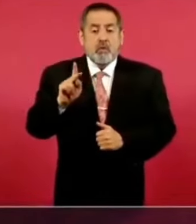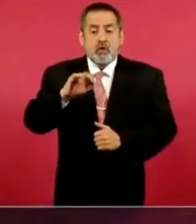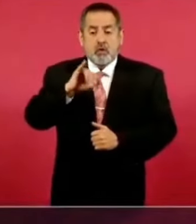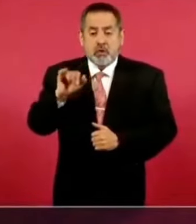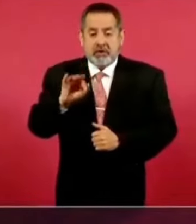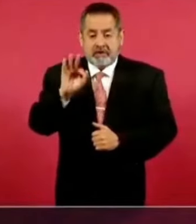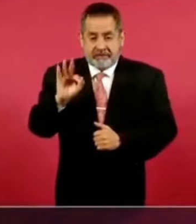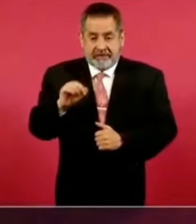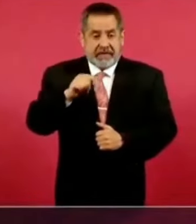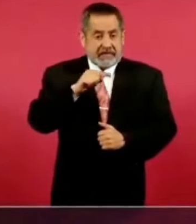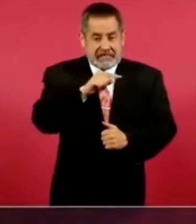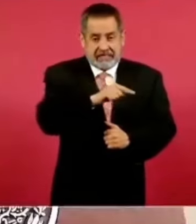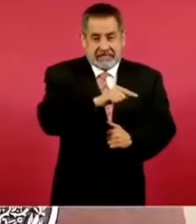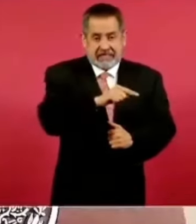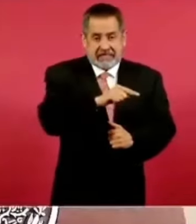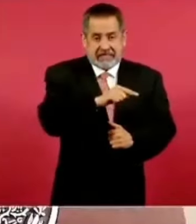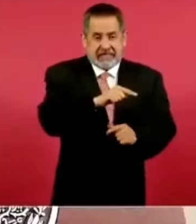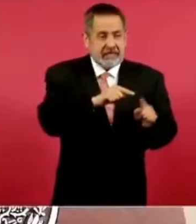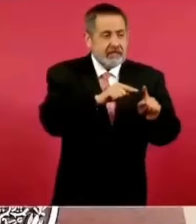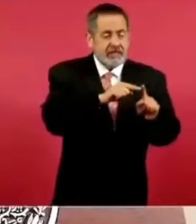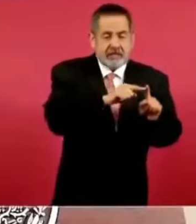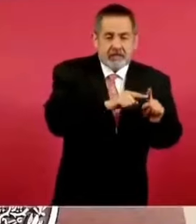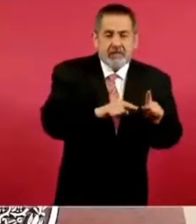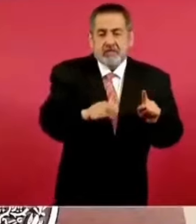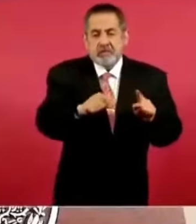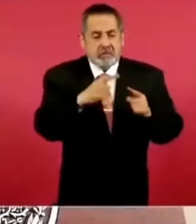se dedica a resolver